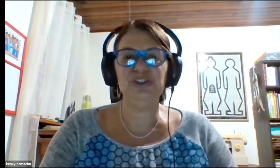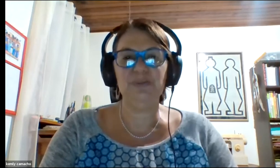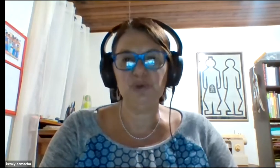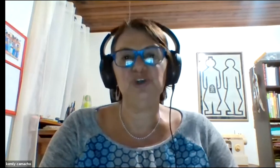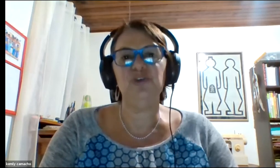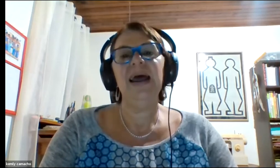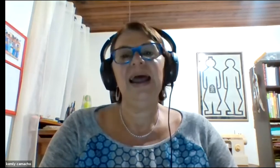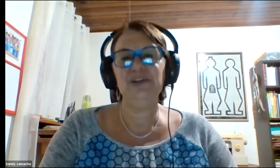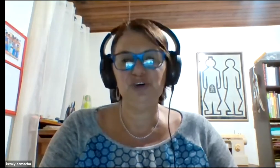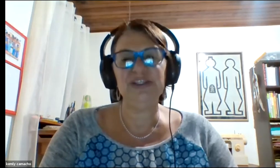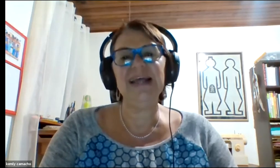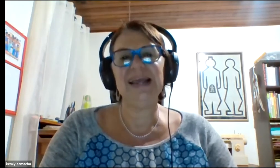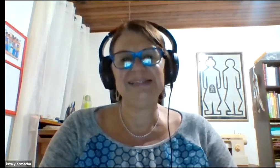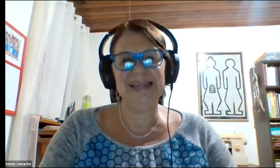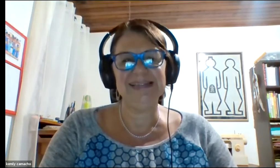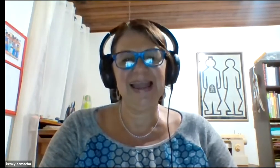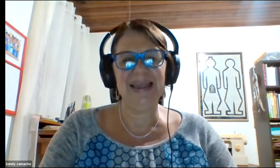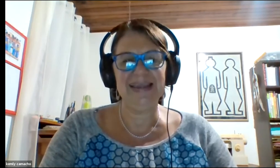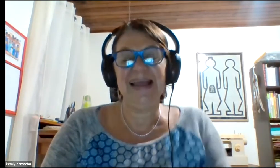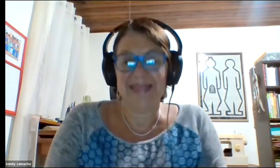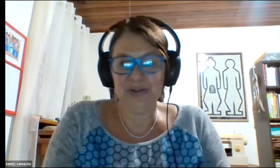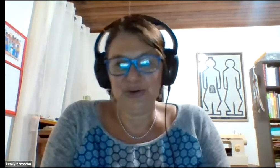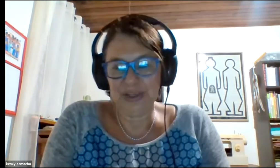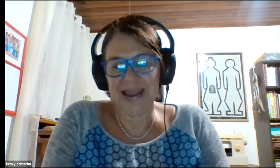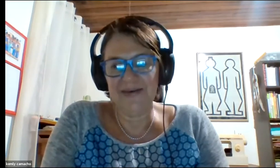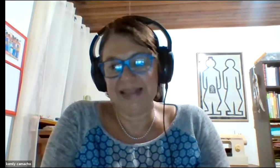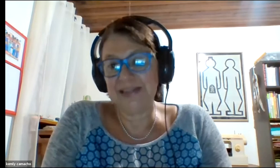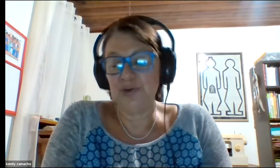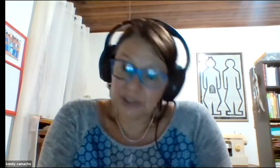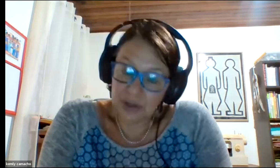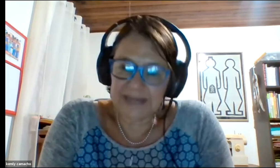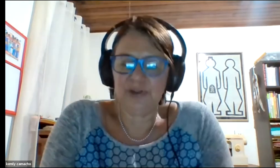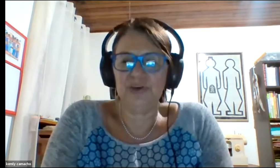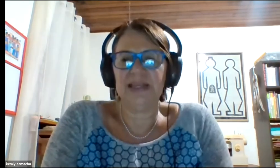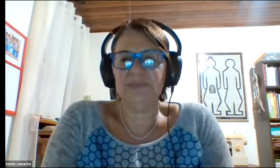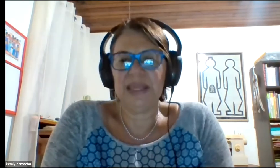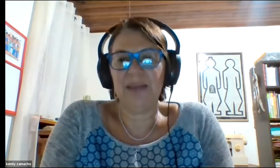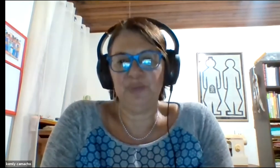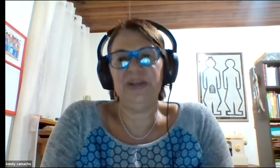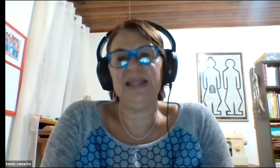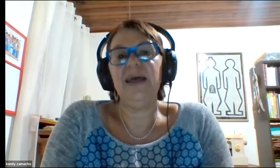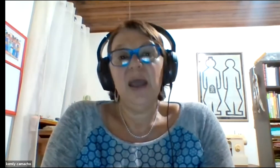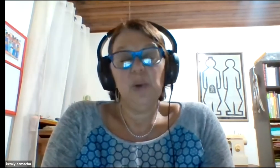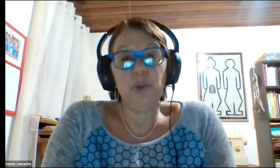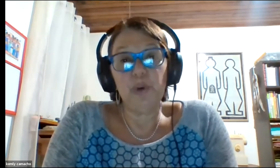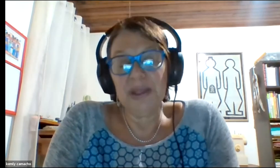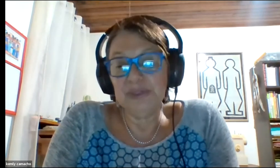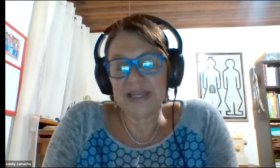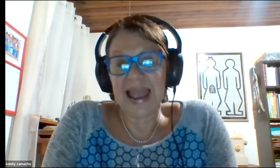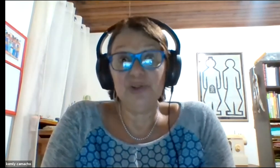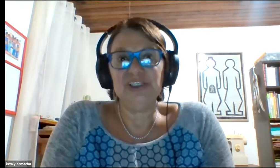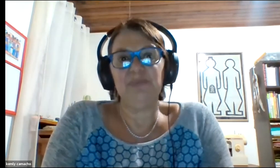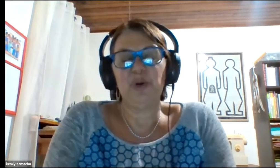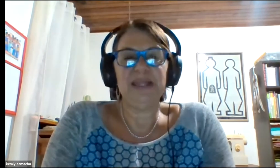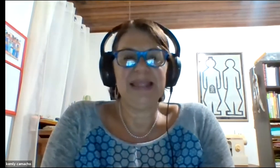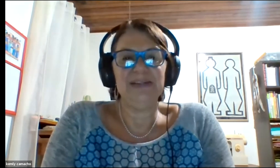nos gusta mucho a nosotras la ciencia y la tecnología, ¿verdad? Sobre todo la tecnología, que es mi campo, ¿verdad? Cuando podemos